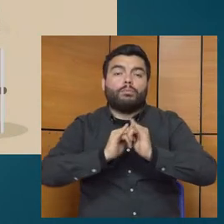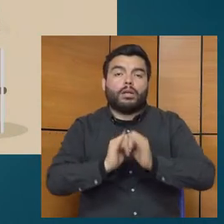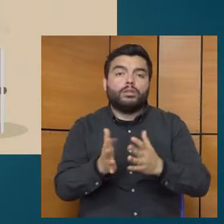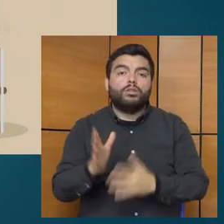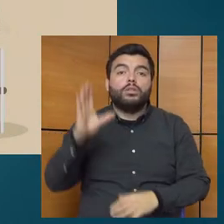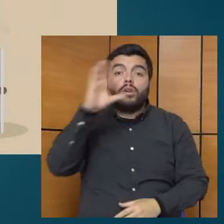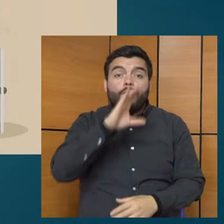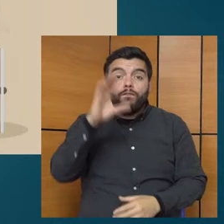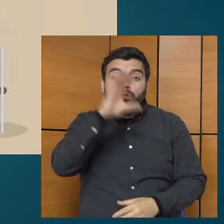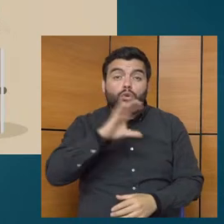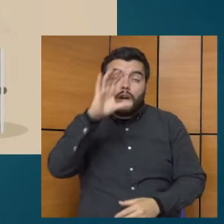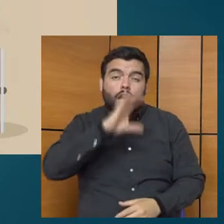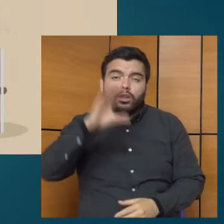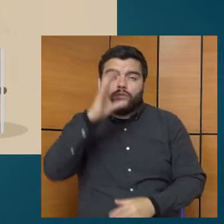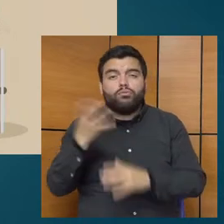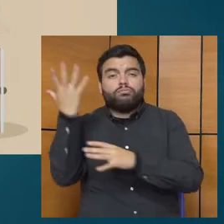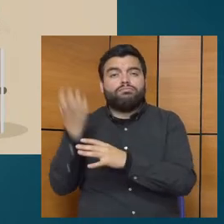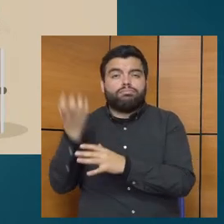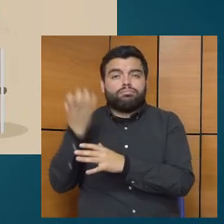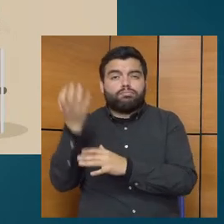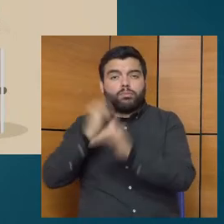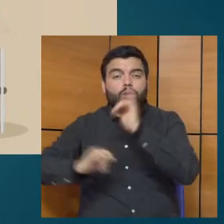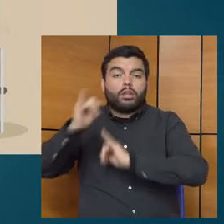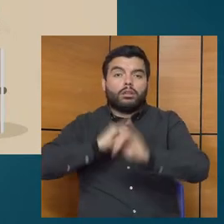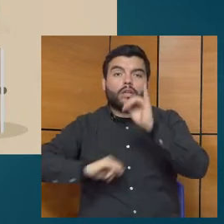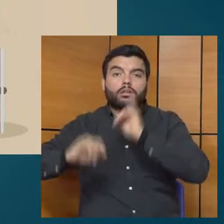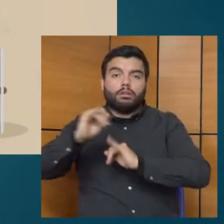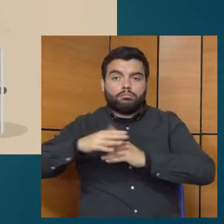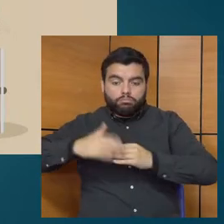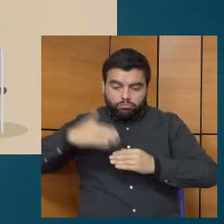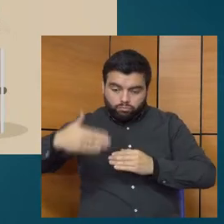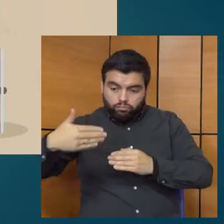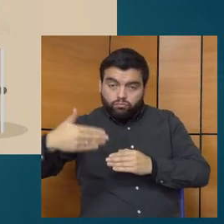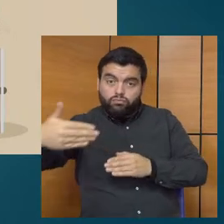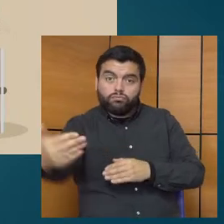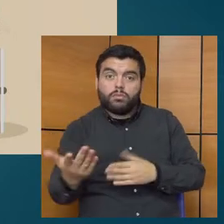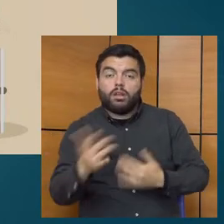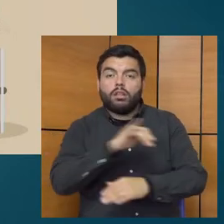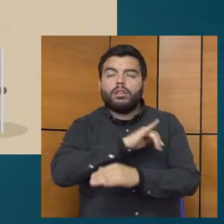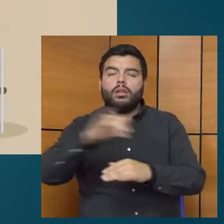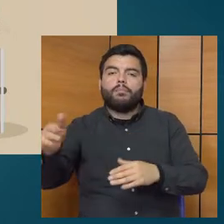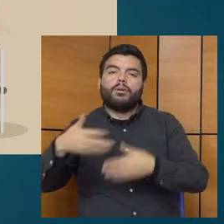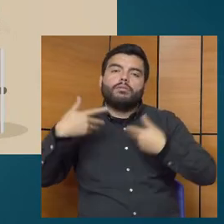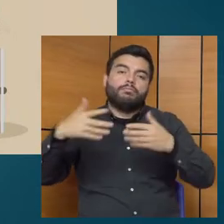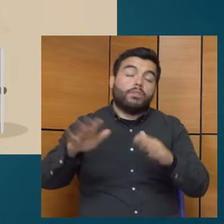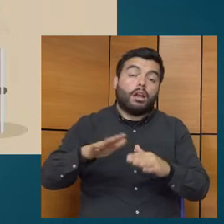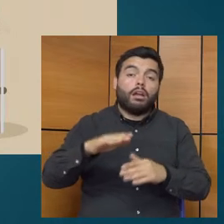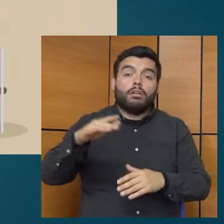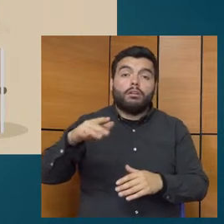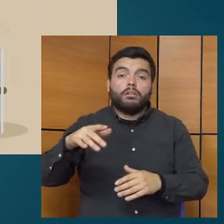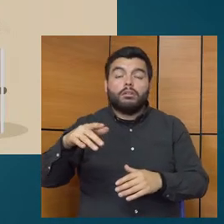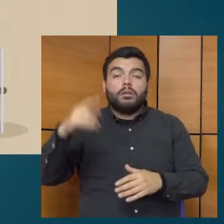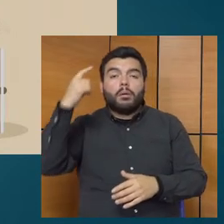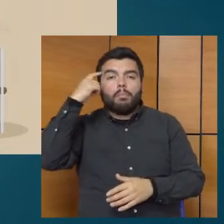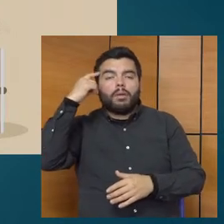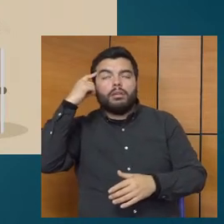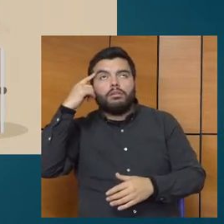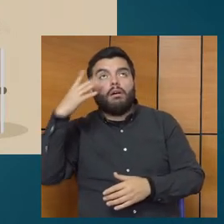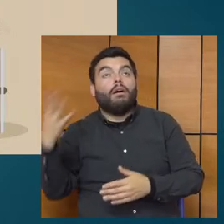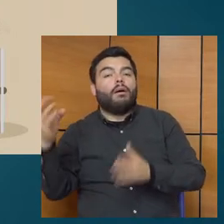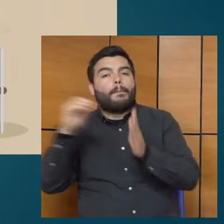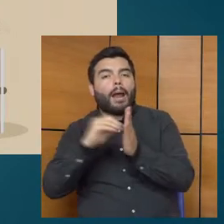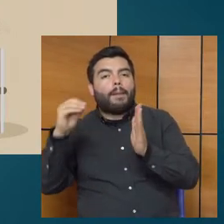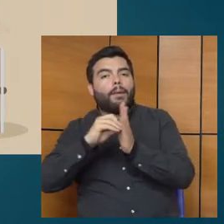de estar almacenando información, pues llega un momento en que quizás uno ya dice, bueno, quizás ya más información, yo